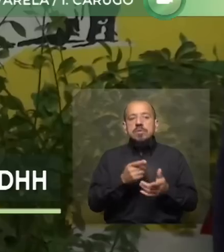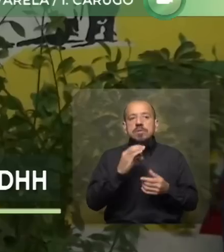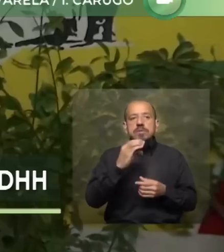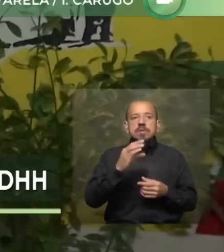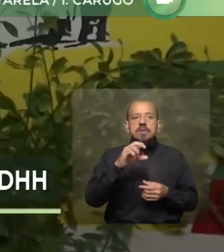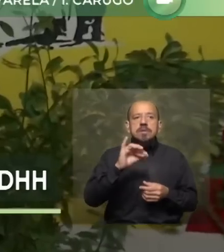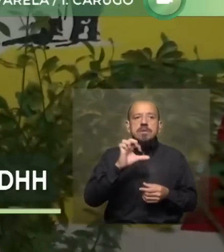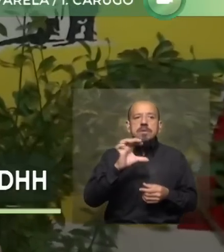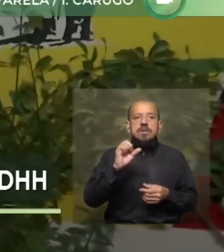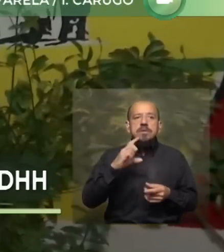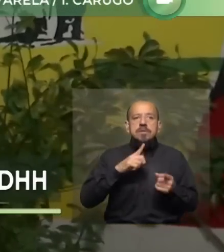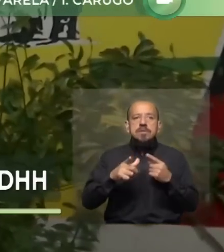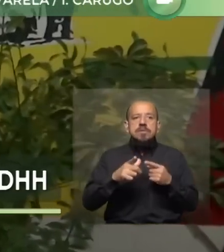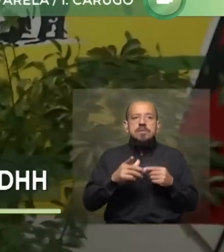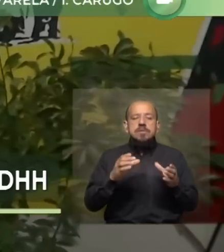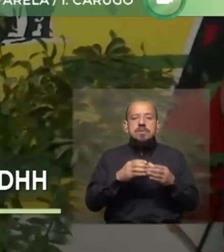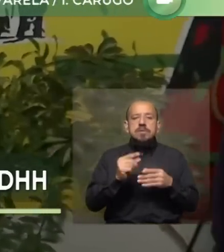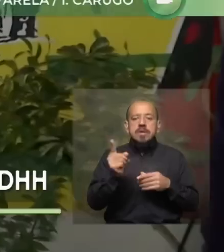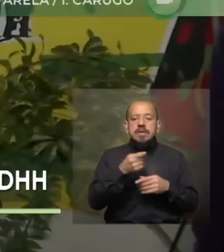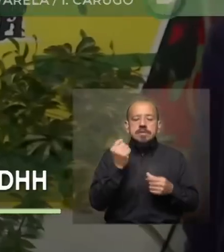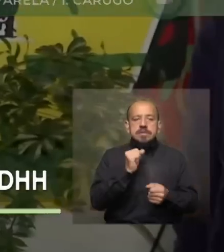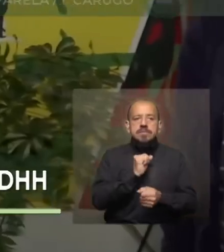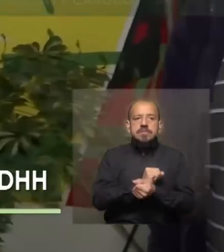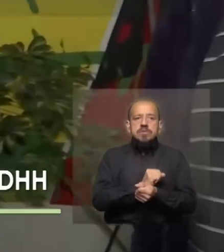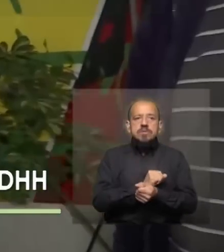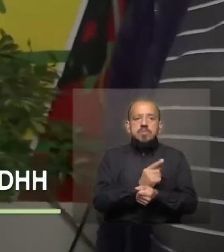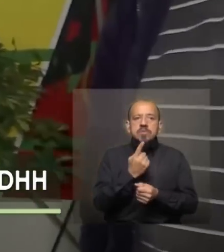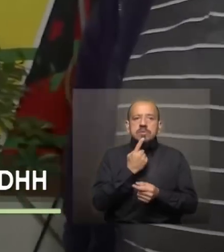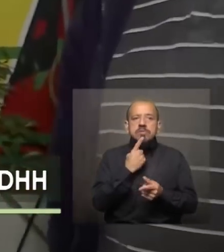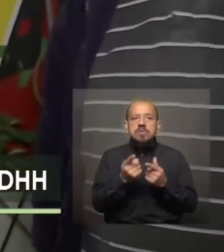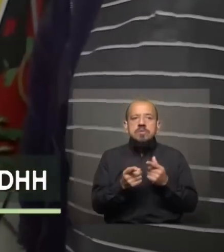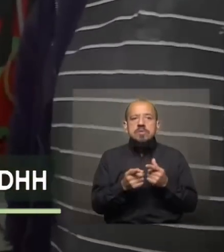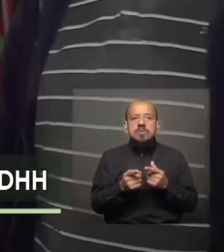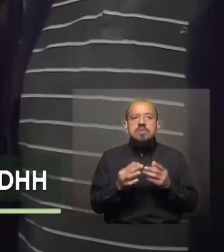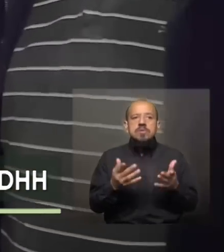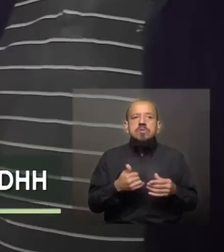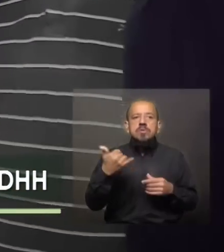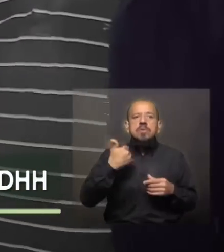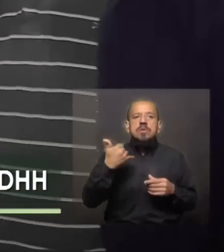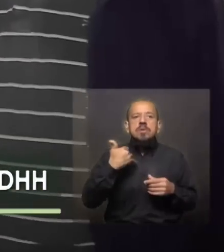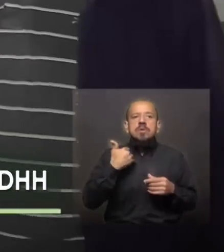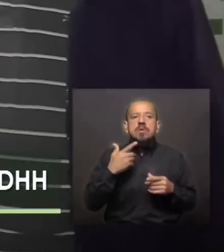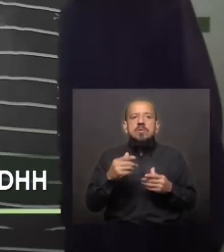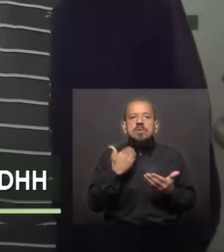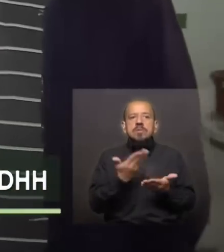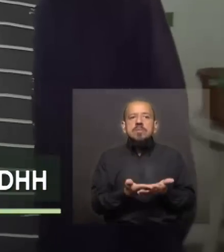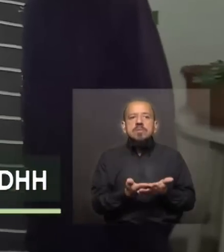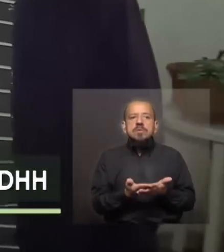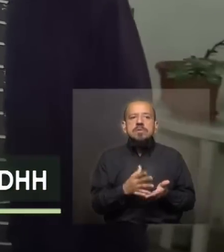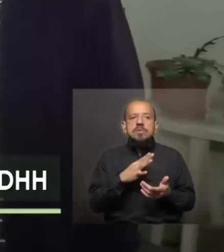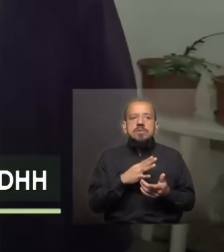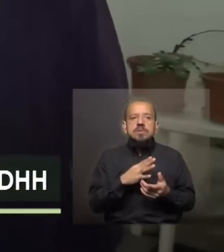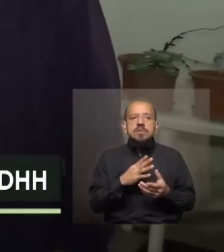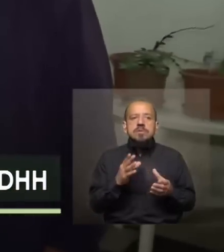a del colectivo de expresos políticos junto a José Pedro Olivera que nos va a comentar sobre una propuesta que tienen el